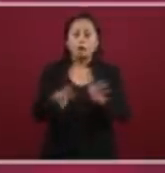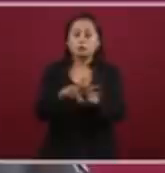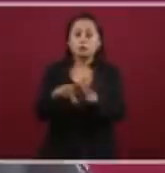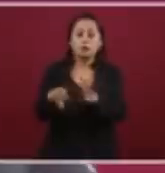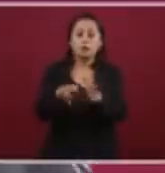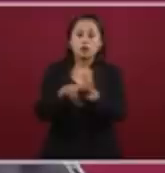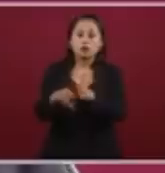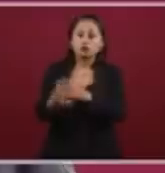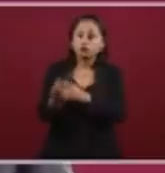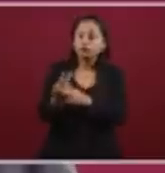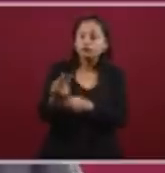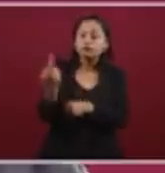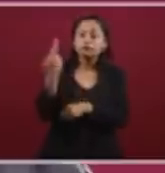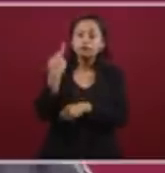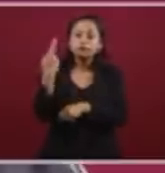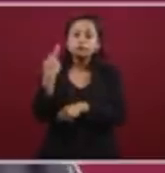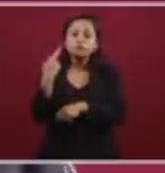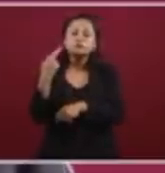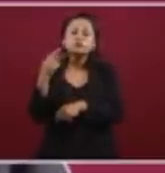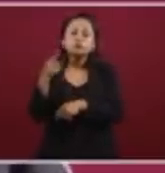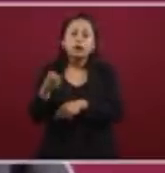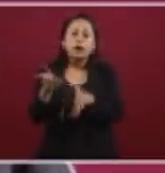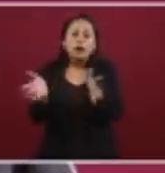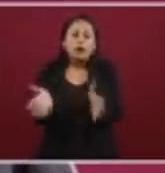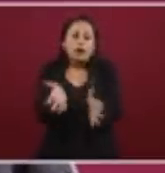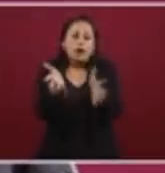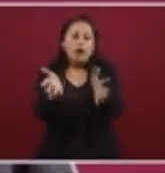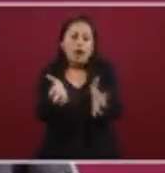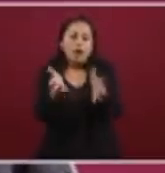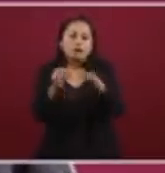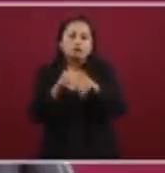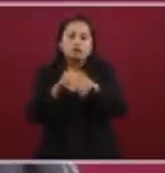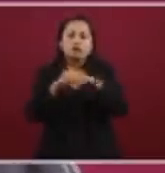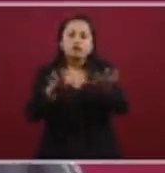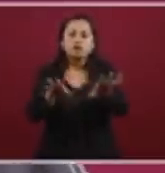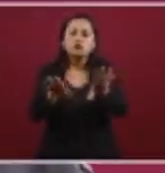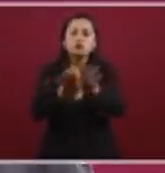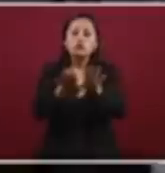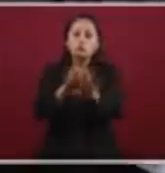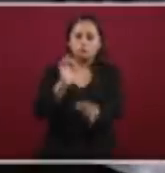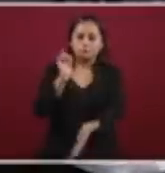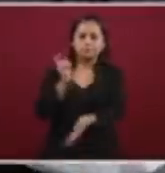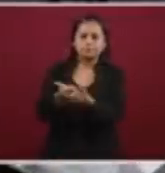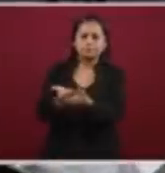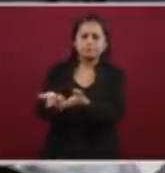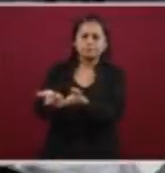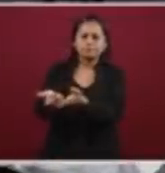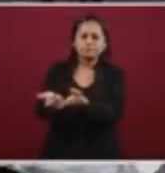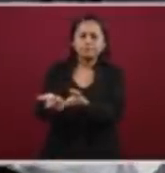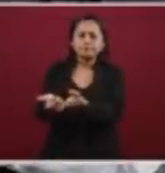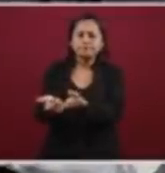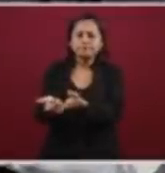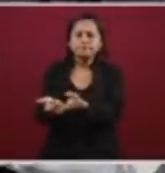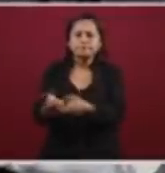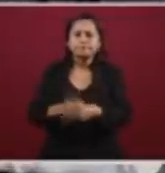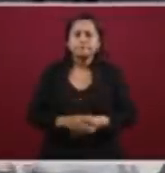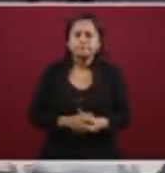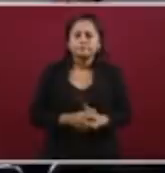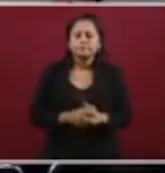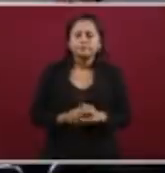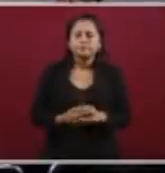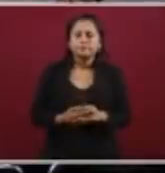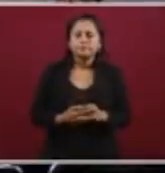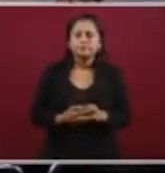o sea se paga este para